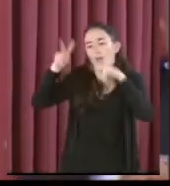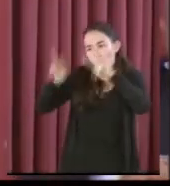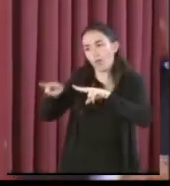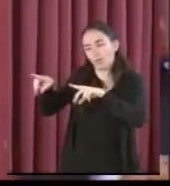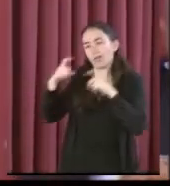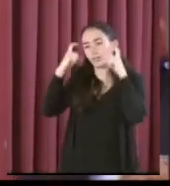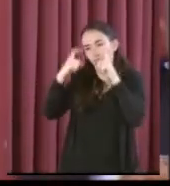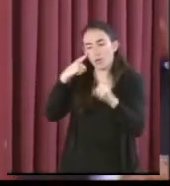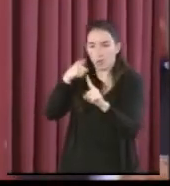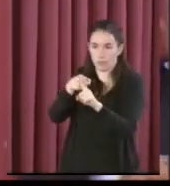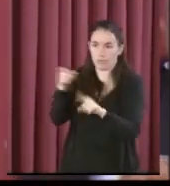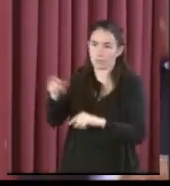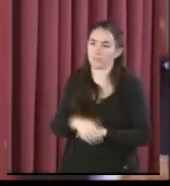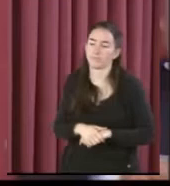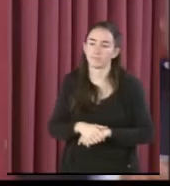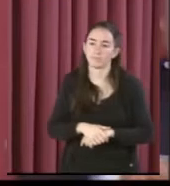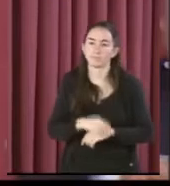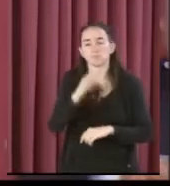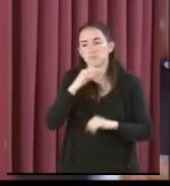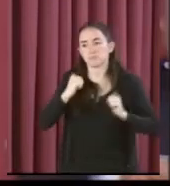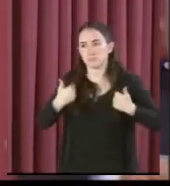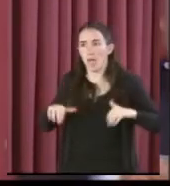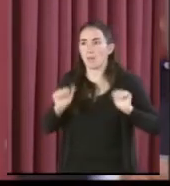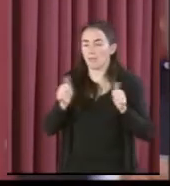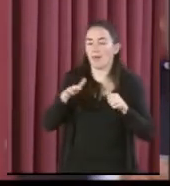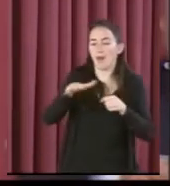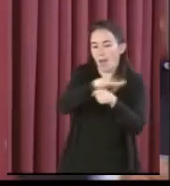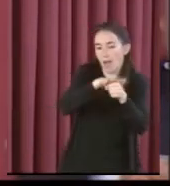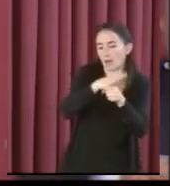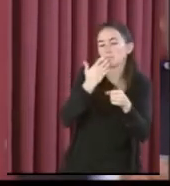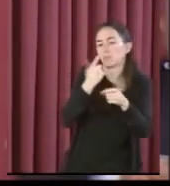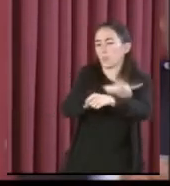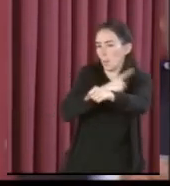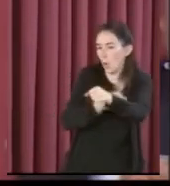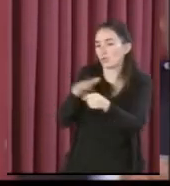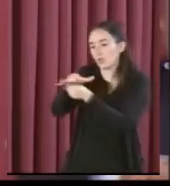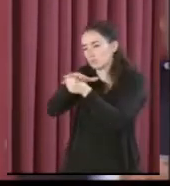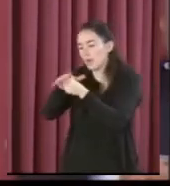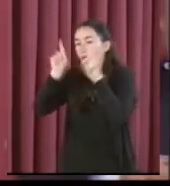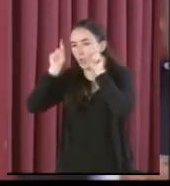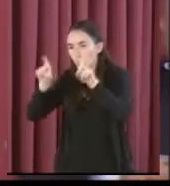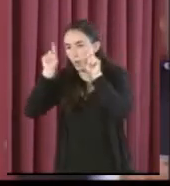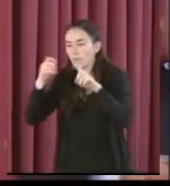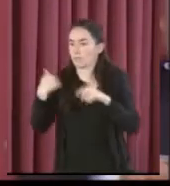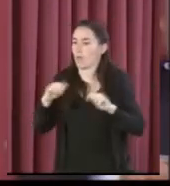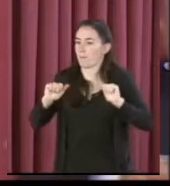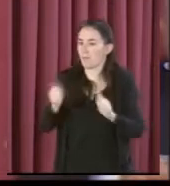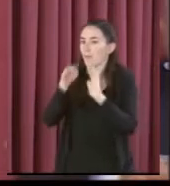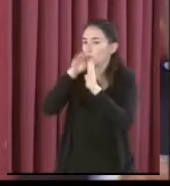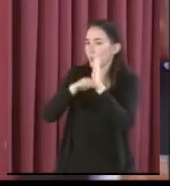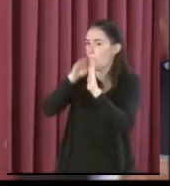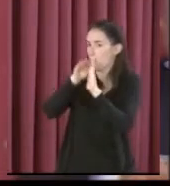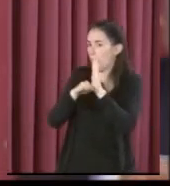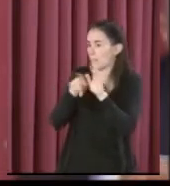perspectiva hemos innovado ya en algunas áreas como deportes o educación con programas pioneros. Y así,